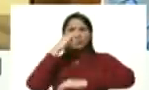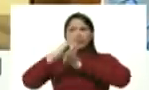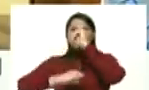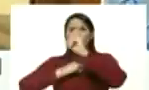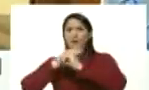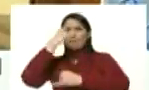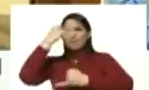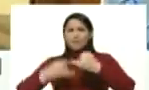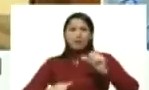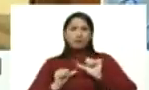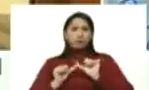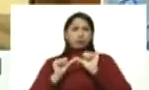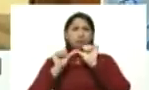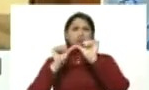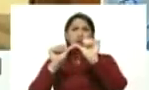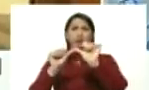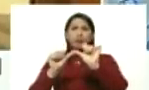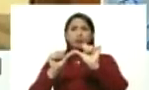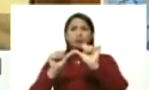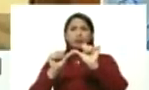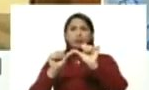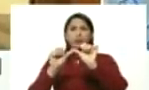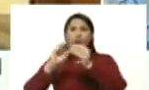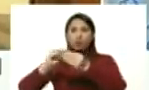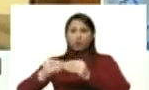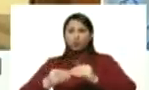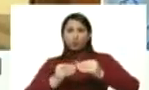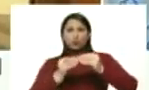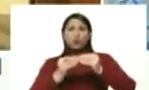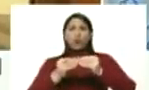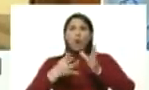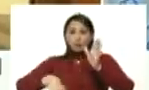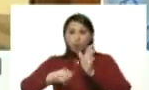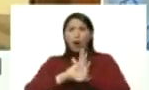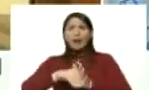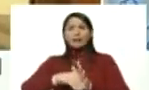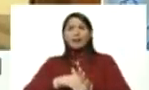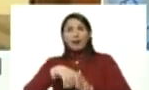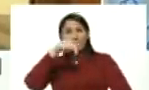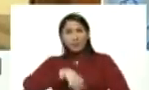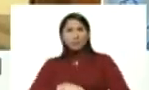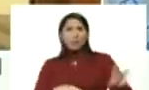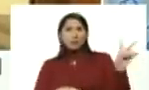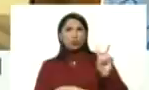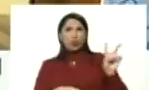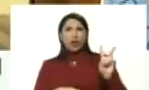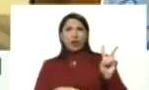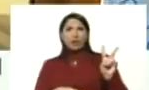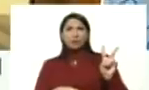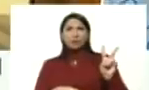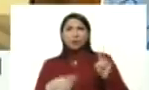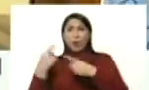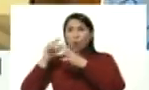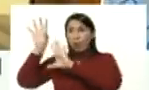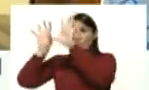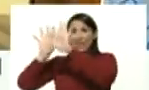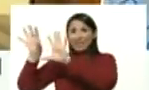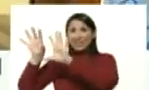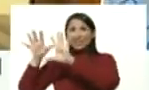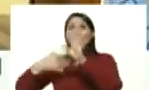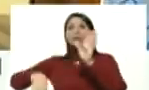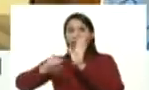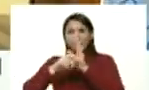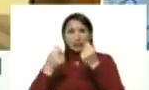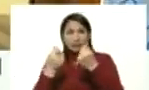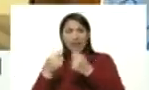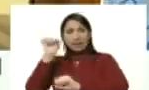fin de mantener y recuperar los activos de la nación en territorios extranjeros y defender los derechos del